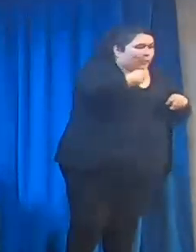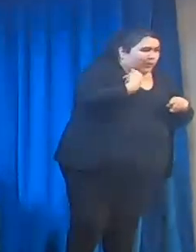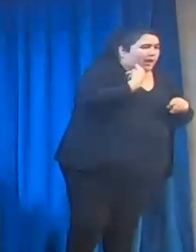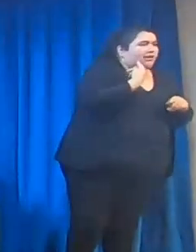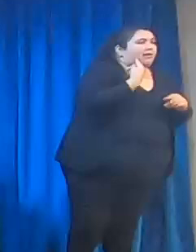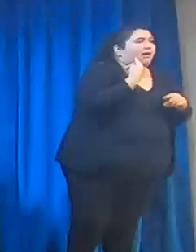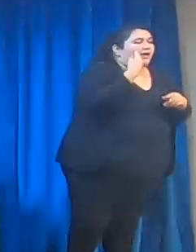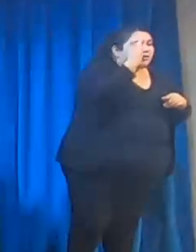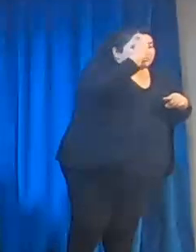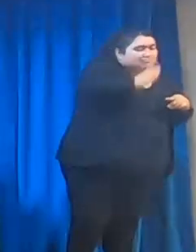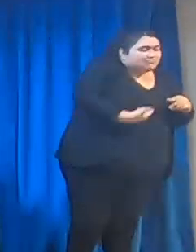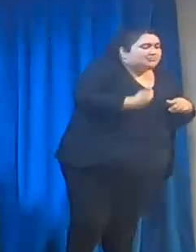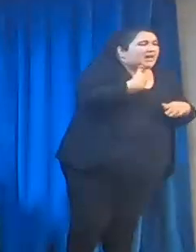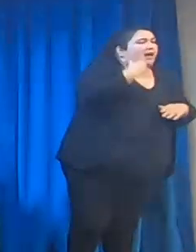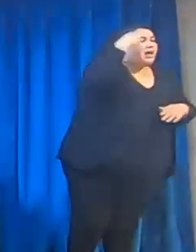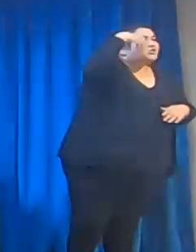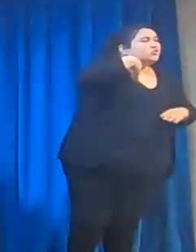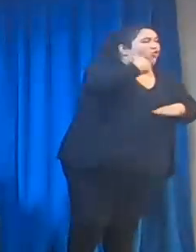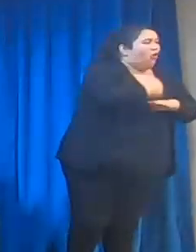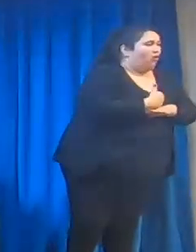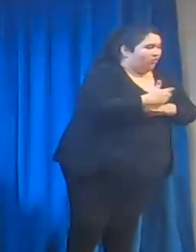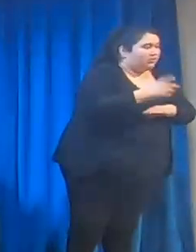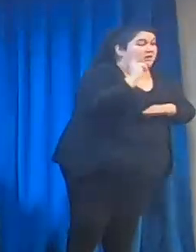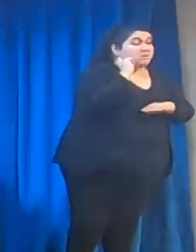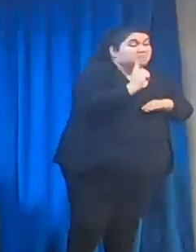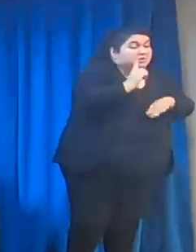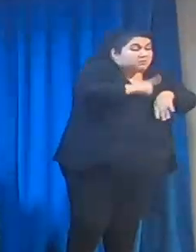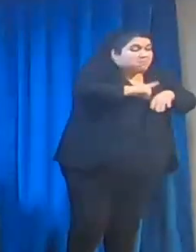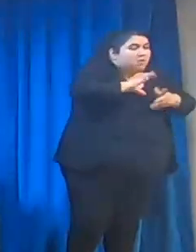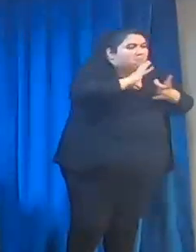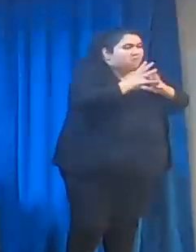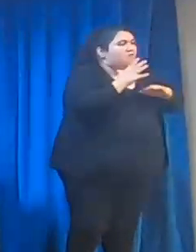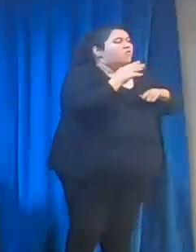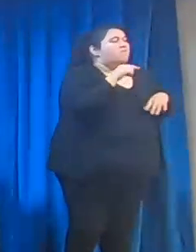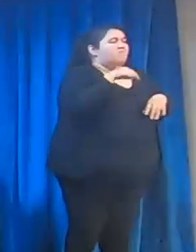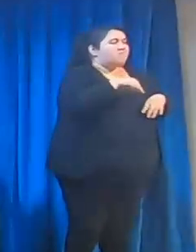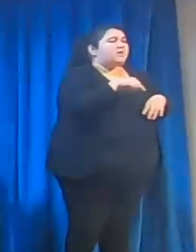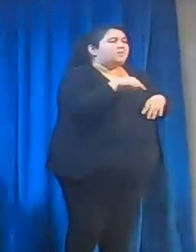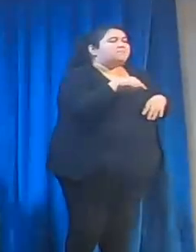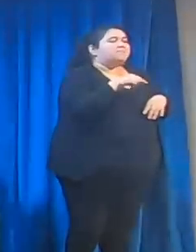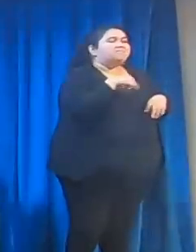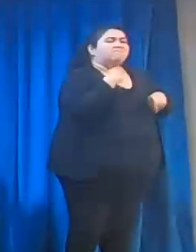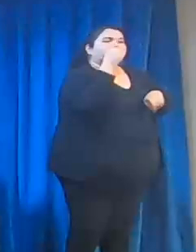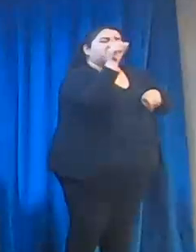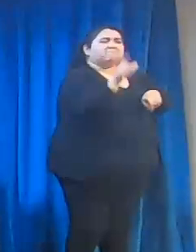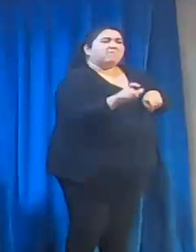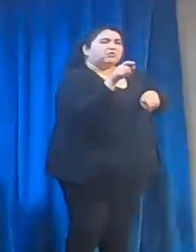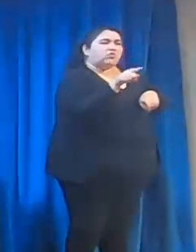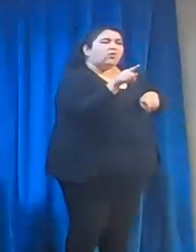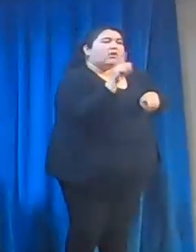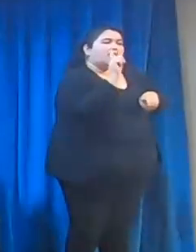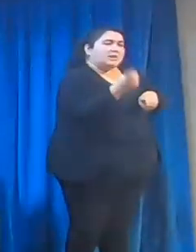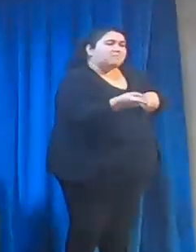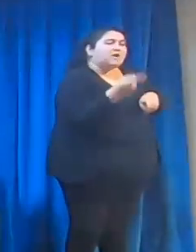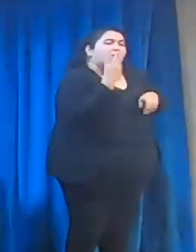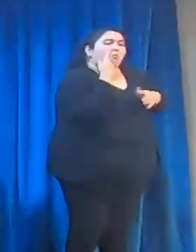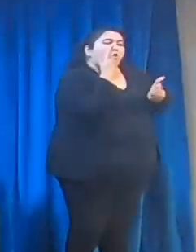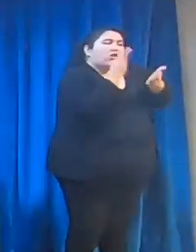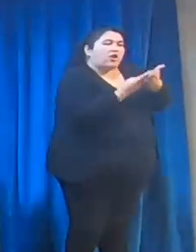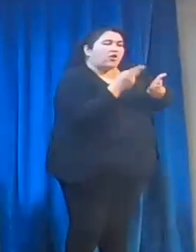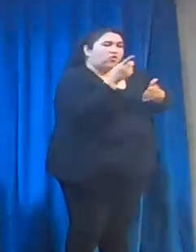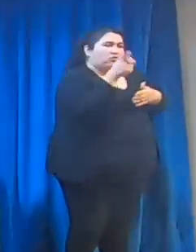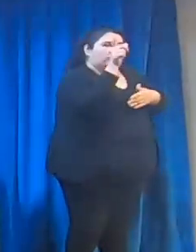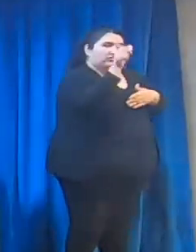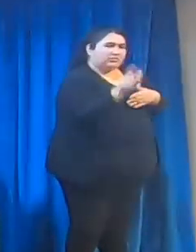propia existencia y, de manera simultánea, también se confirma al otro en su papel como agente de reconocimiento,